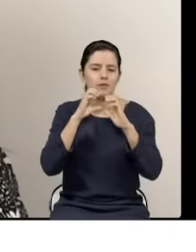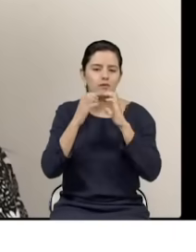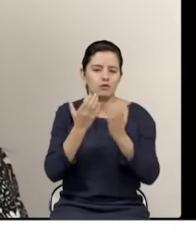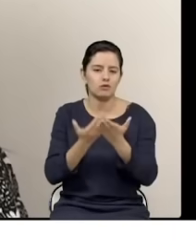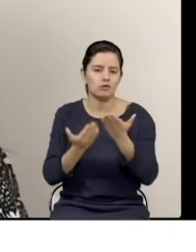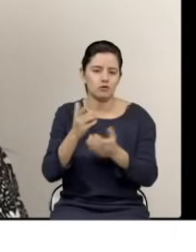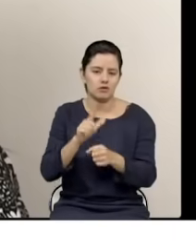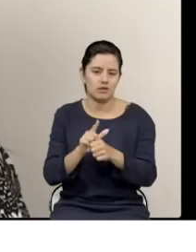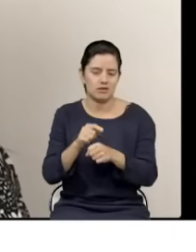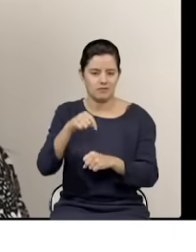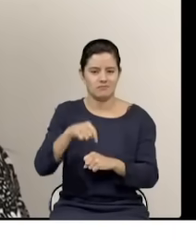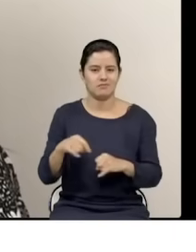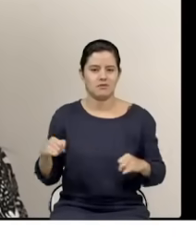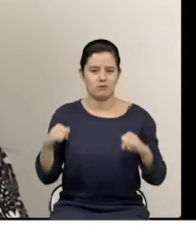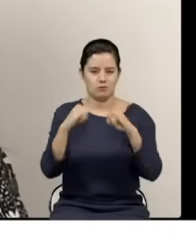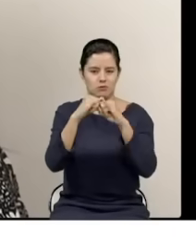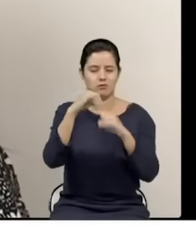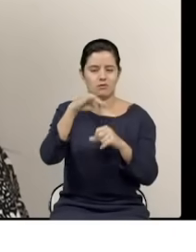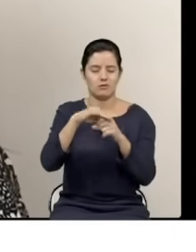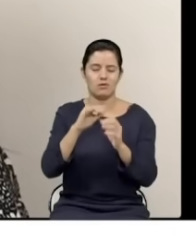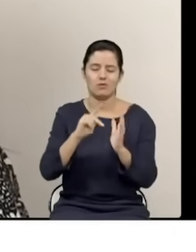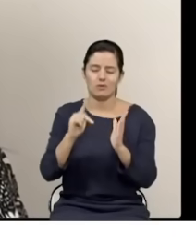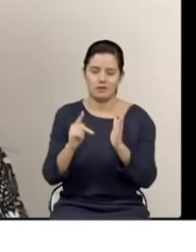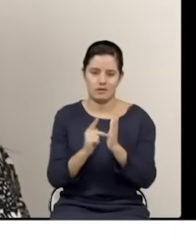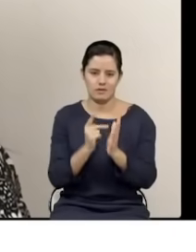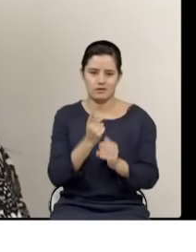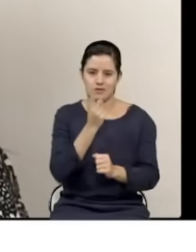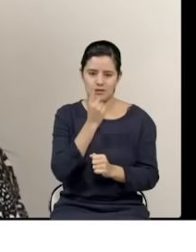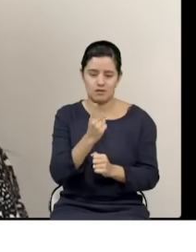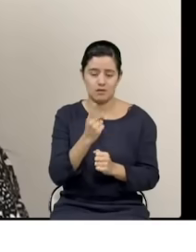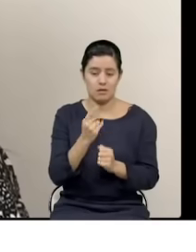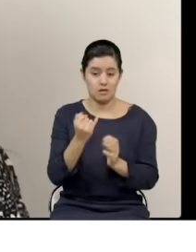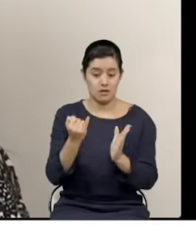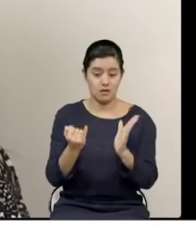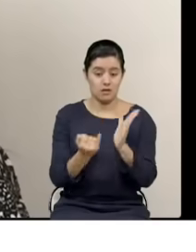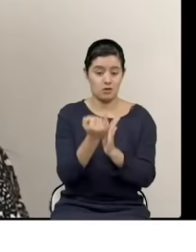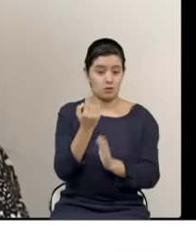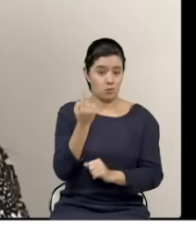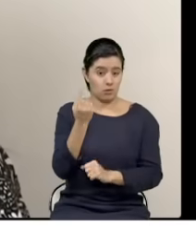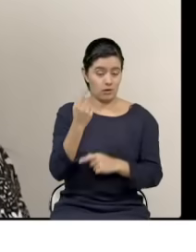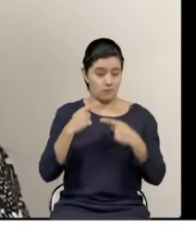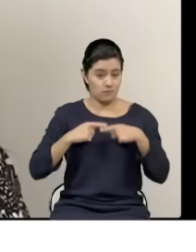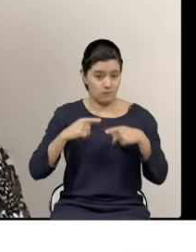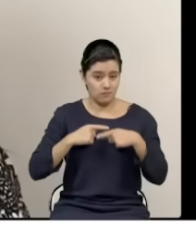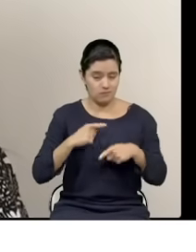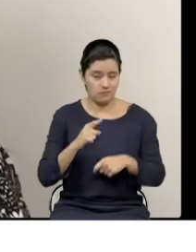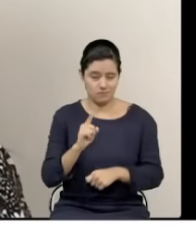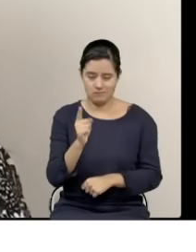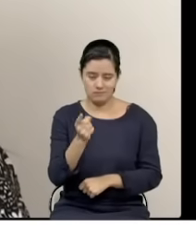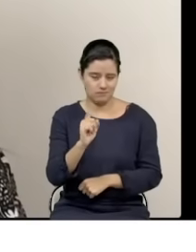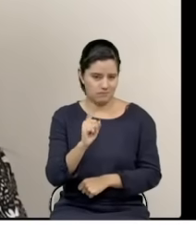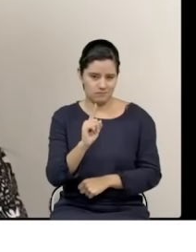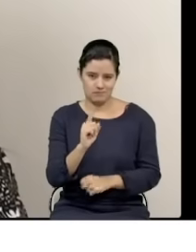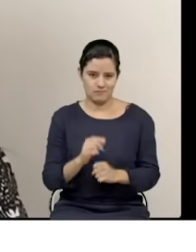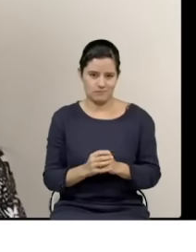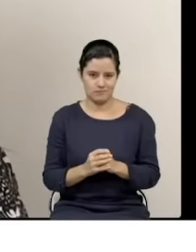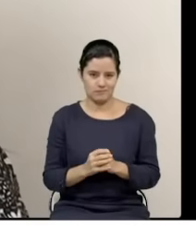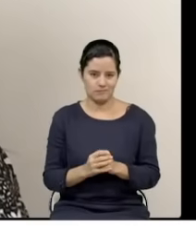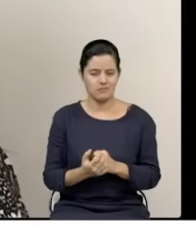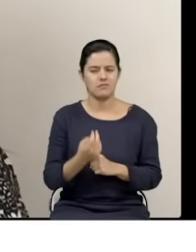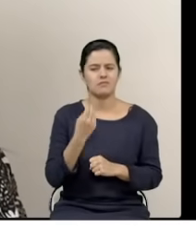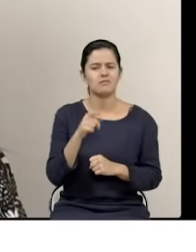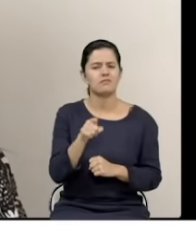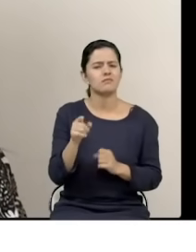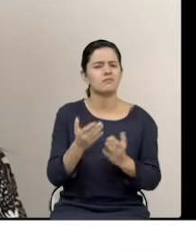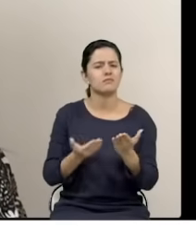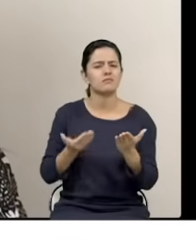instituto otra vez Aquí no hay decisiones unilaterales Y fue así porque